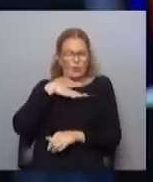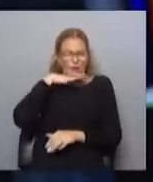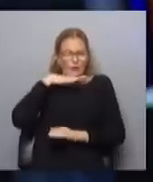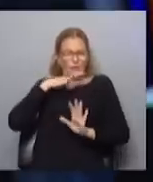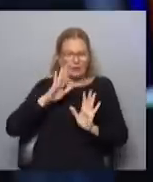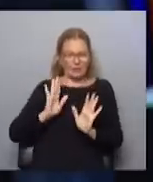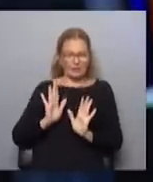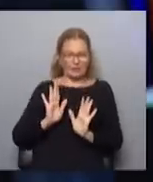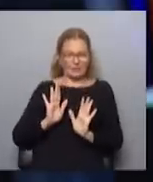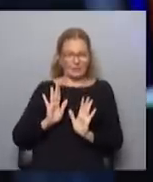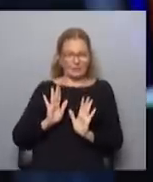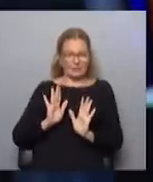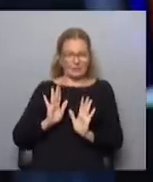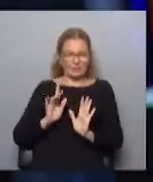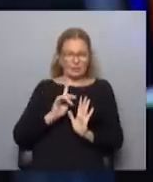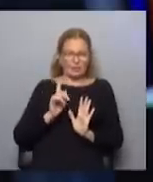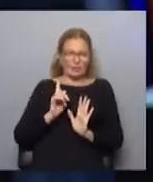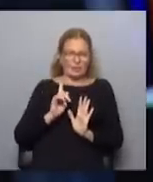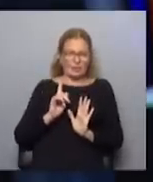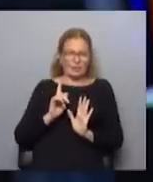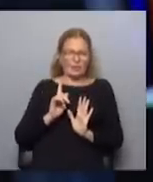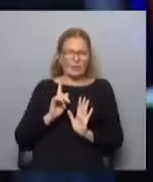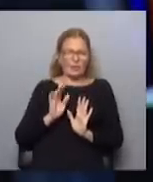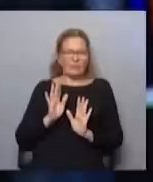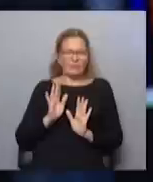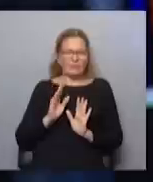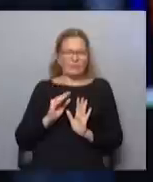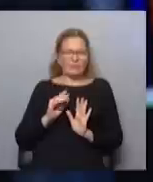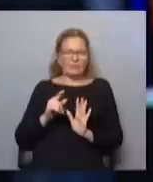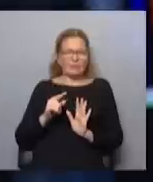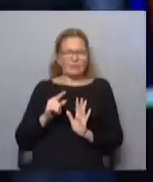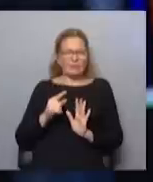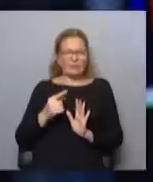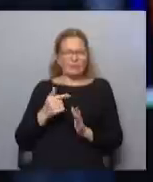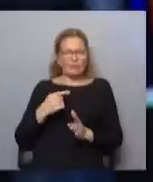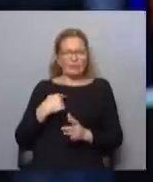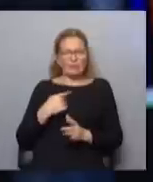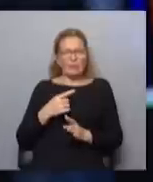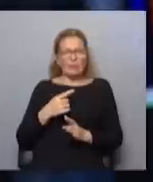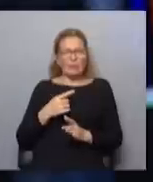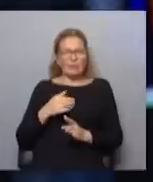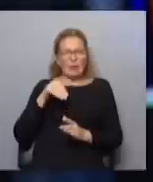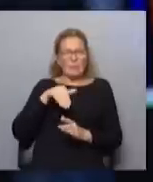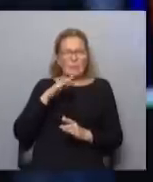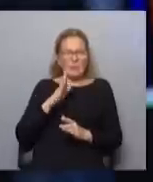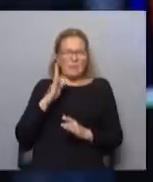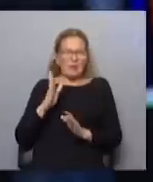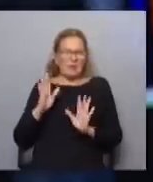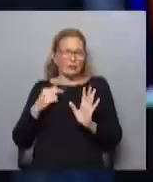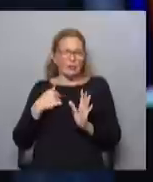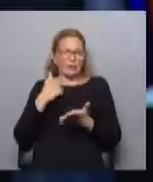este no y además yo estoy en mi mdp